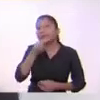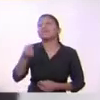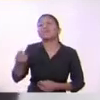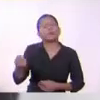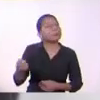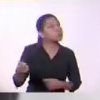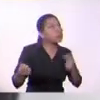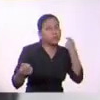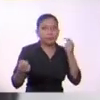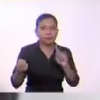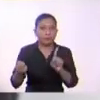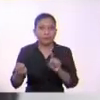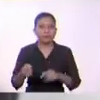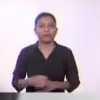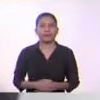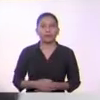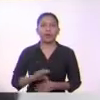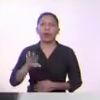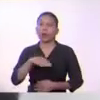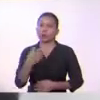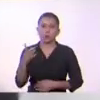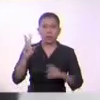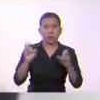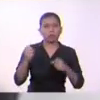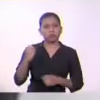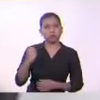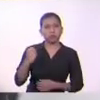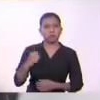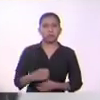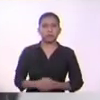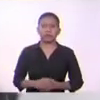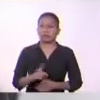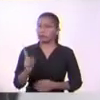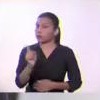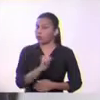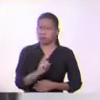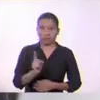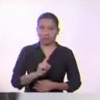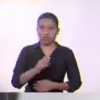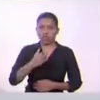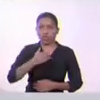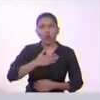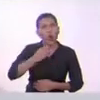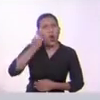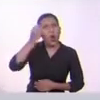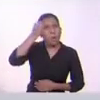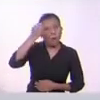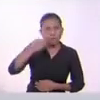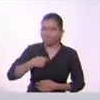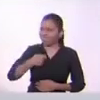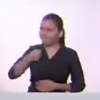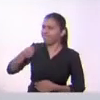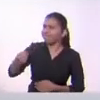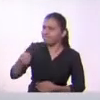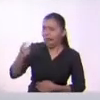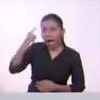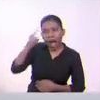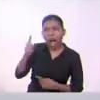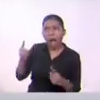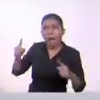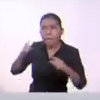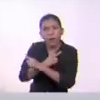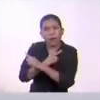Otro elemento importante es no interponer su ideología. El entrevistador no